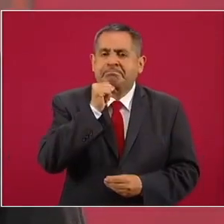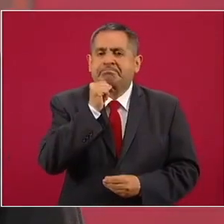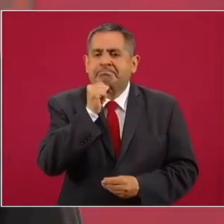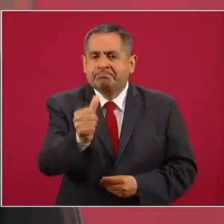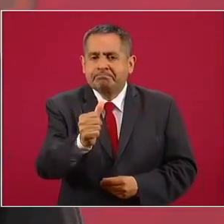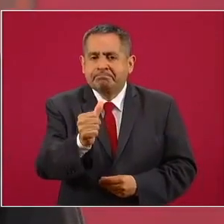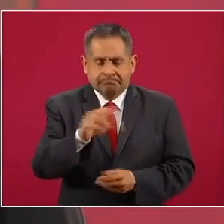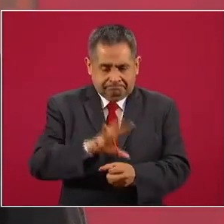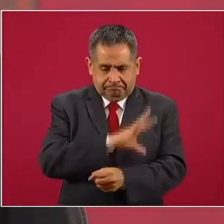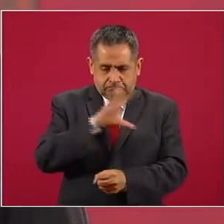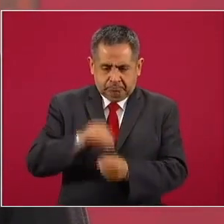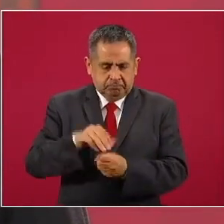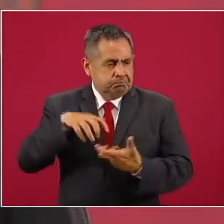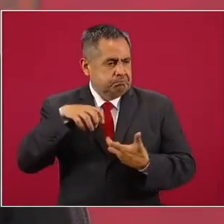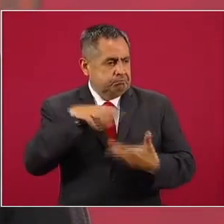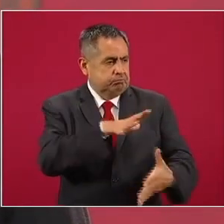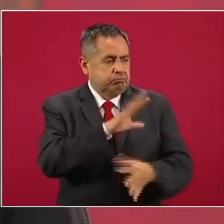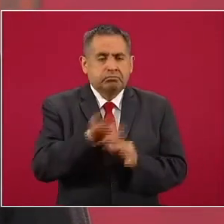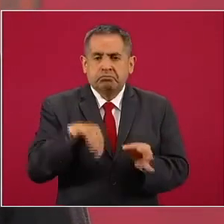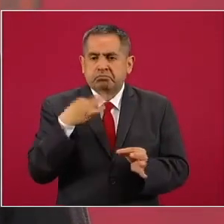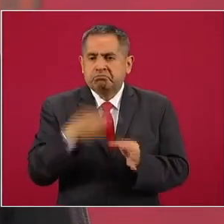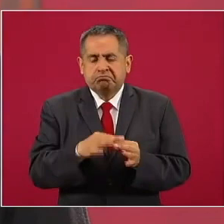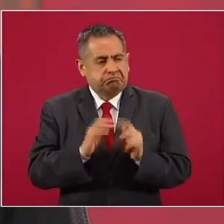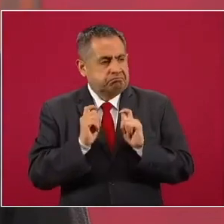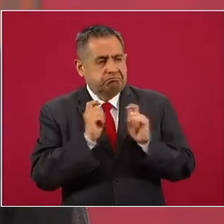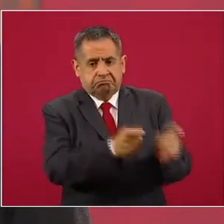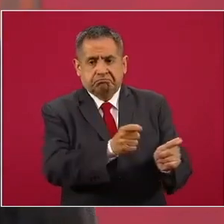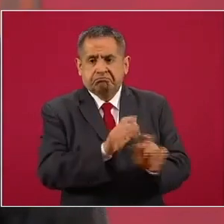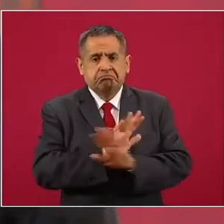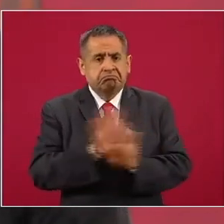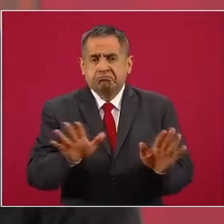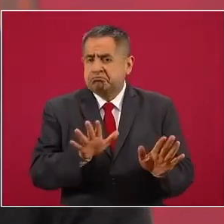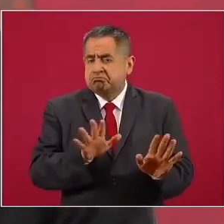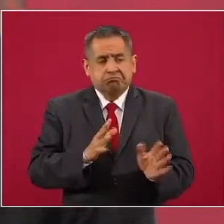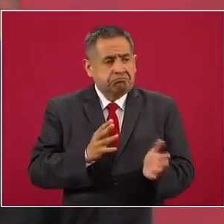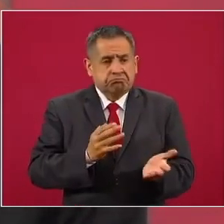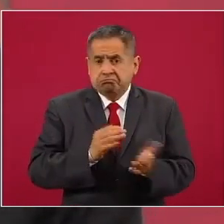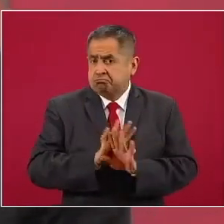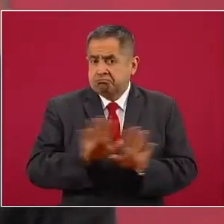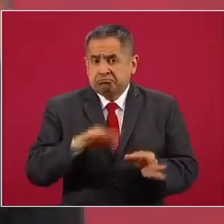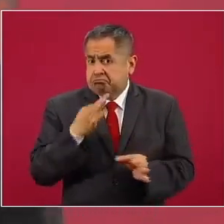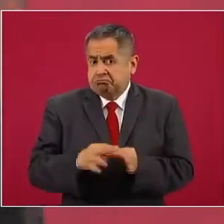al gobierno del estado de Jalisco, que les entregamos